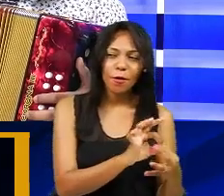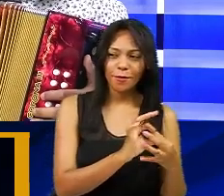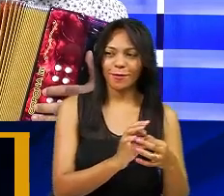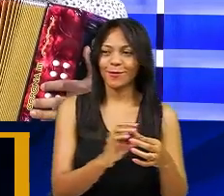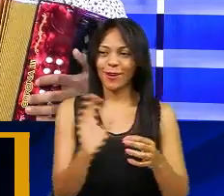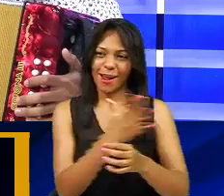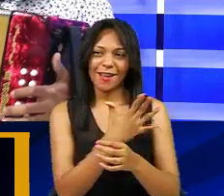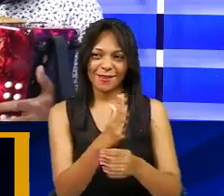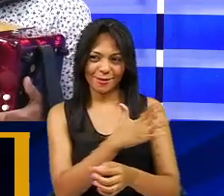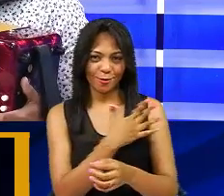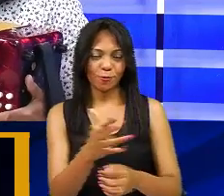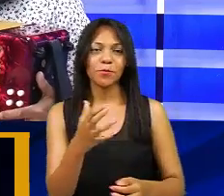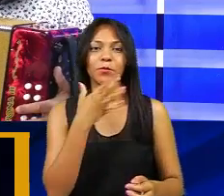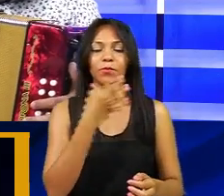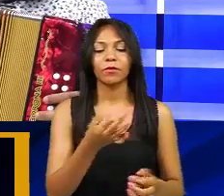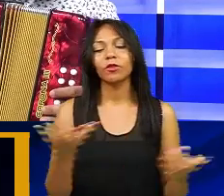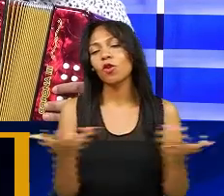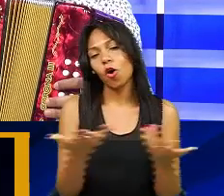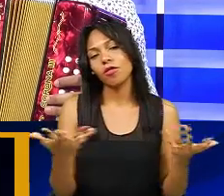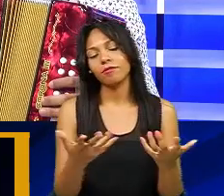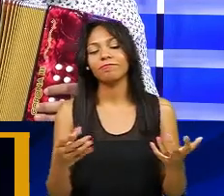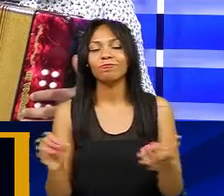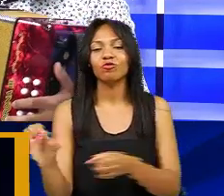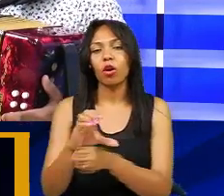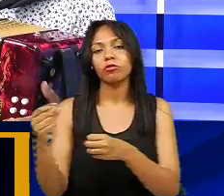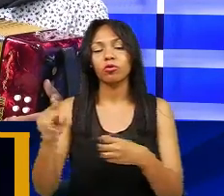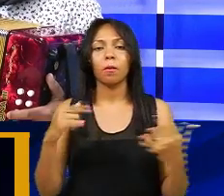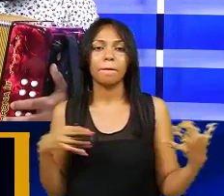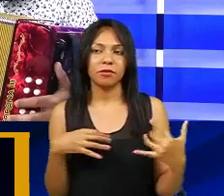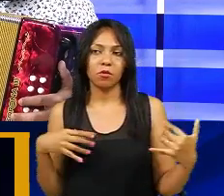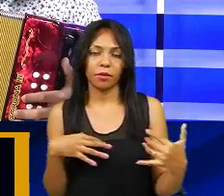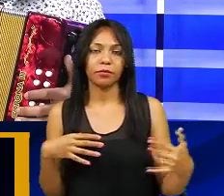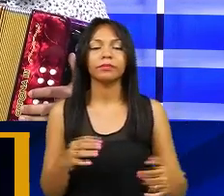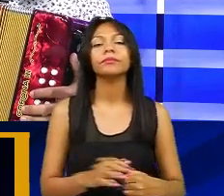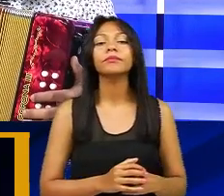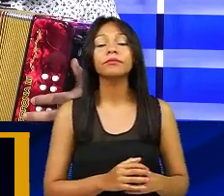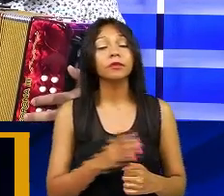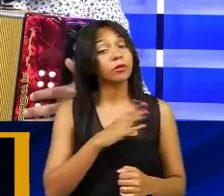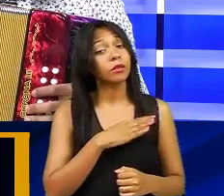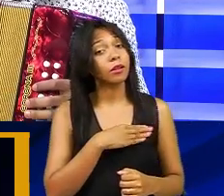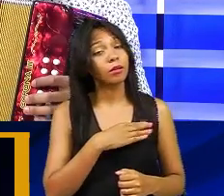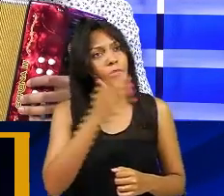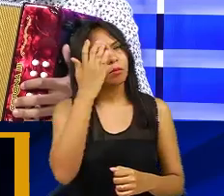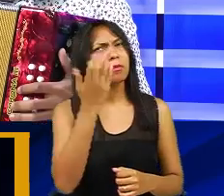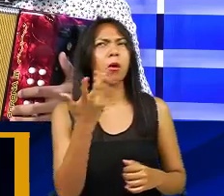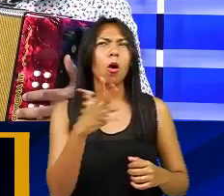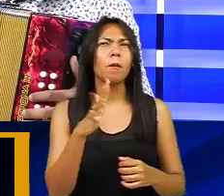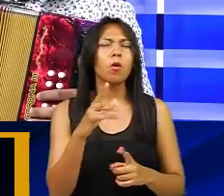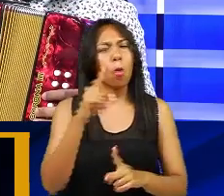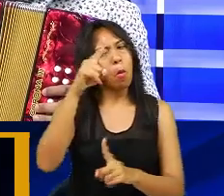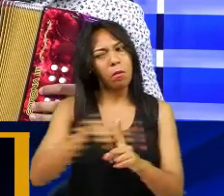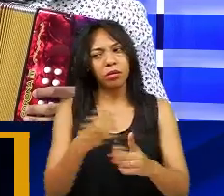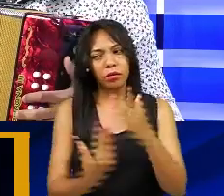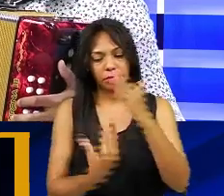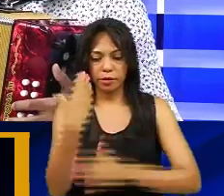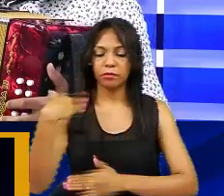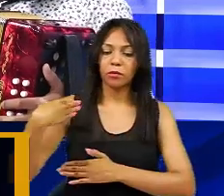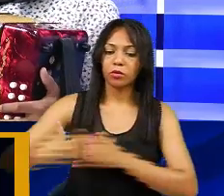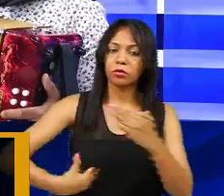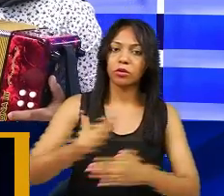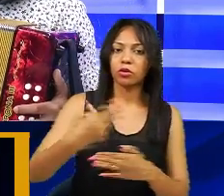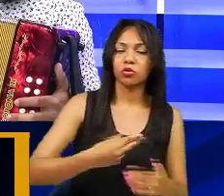eso hablado, vamos a grabar en la ciudad de Valledupar, si Dios quiere, en los estudios de Rolando Ochoa. Iniciaremos aproximadamente en un mes este proceso de